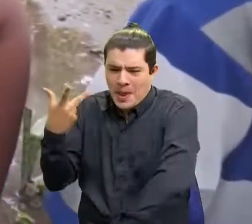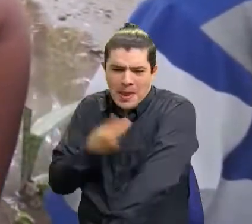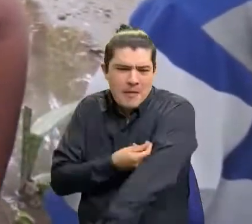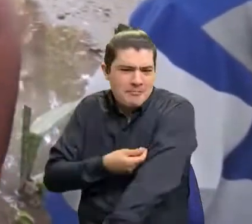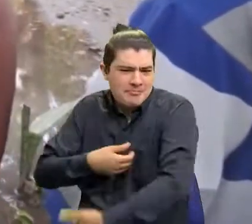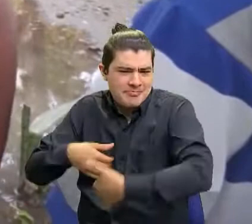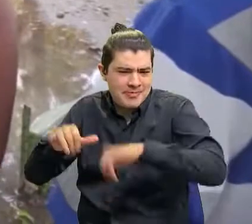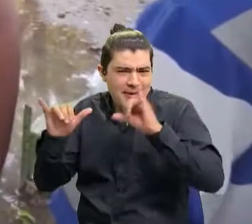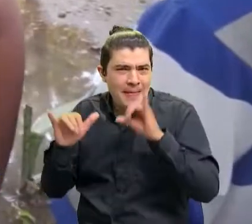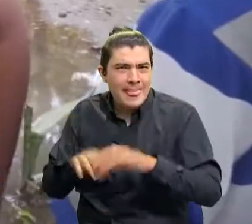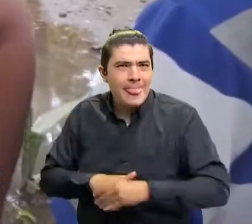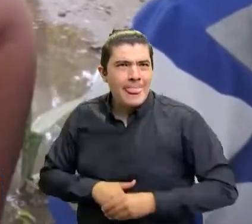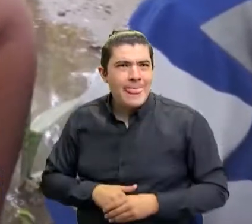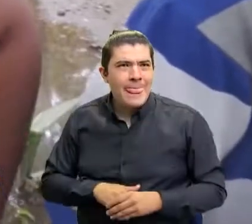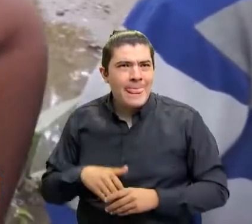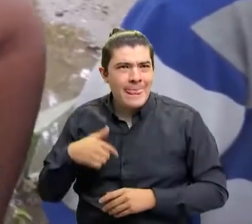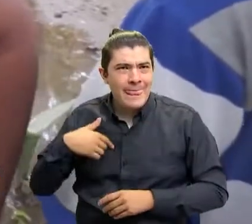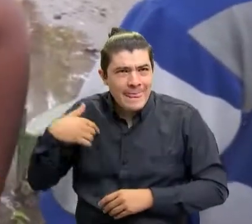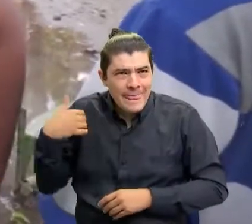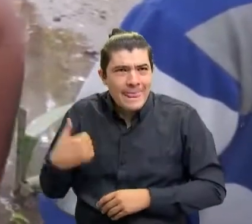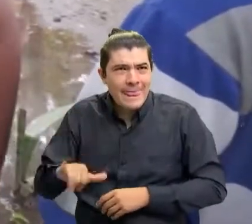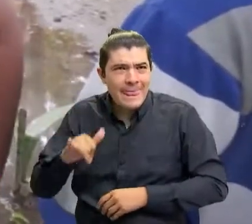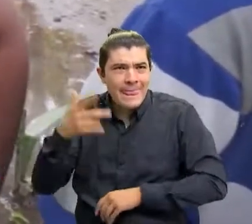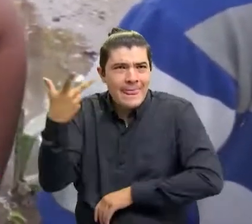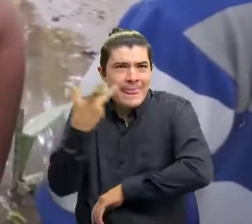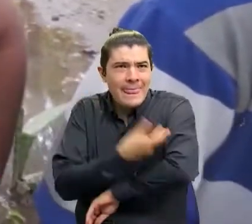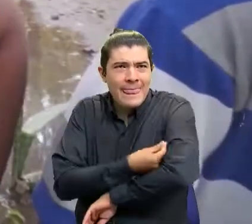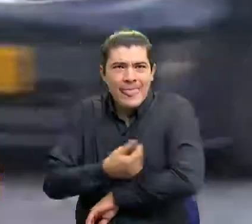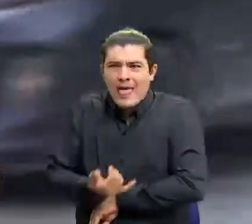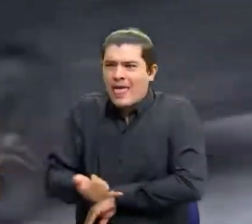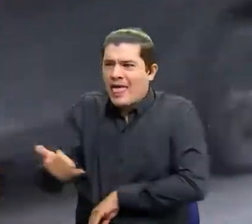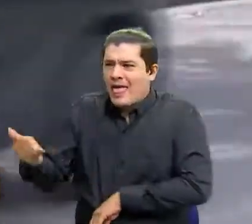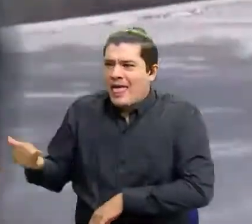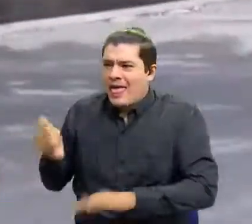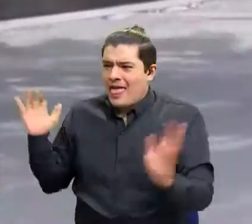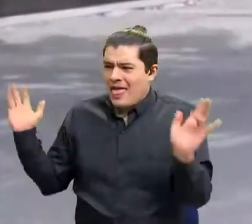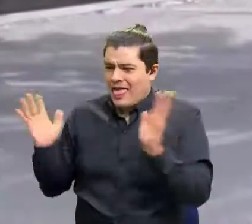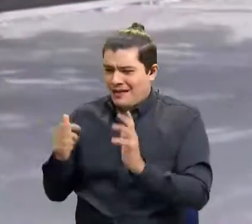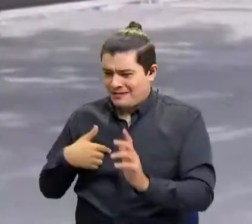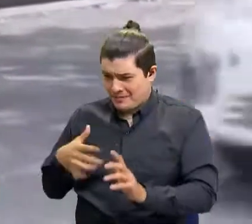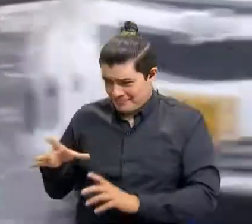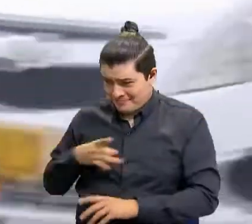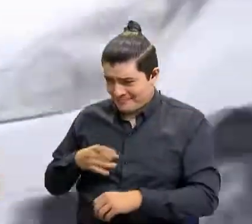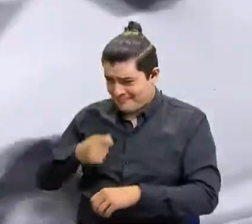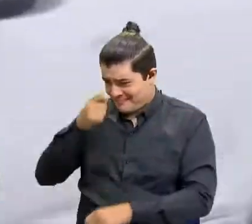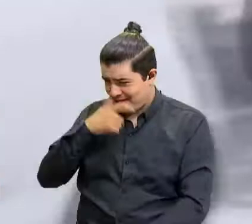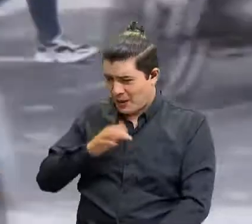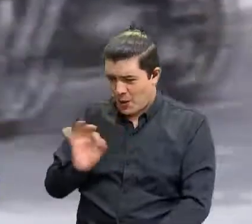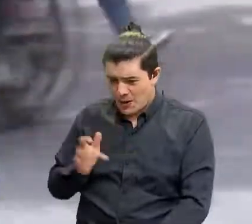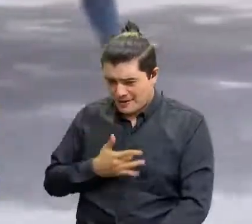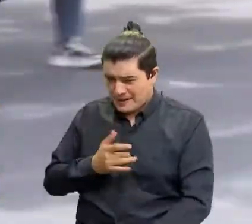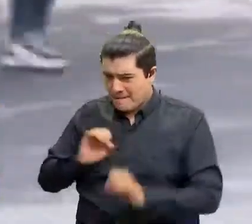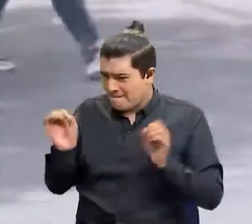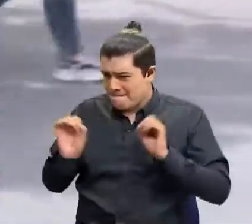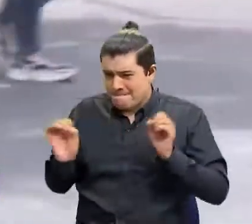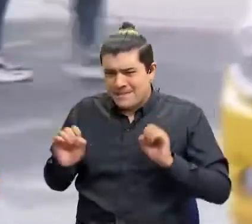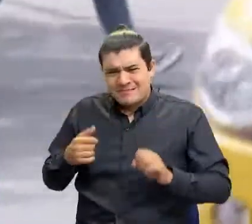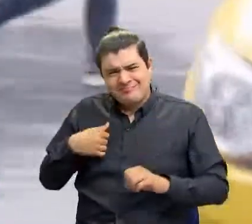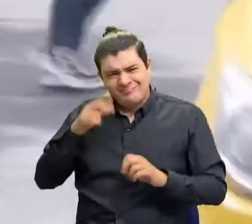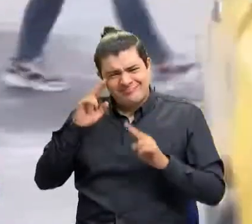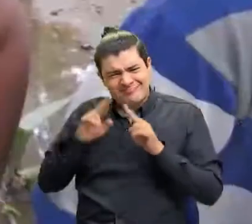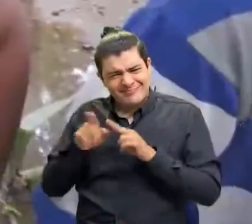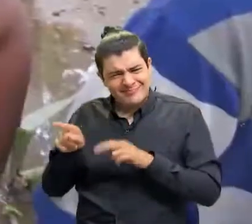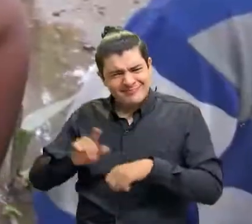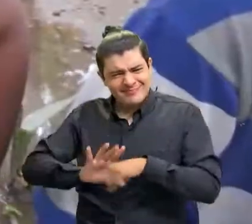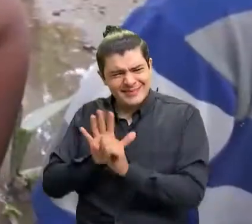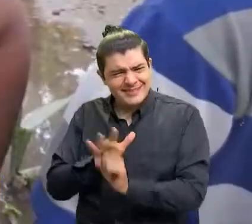yo he estado sin tapabocas multitudes y de igual manera no tenía ni resfriado ningún tipo de síntomas y yo veo como esto como como que